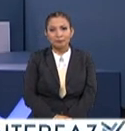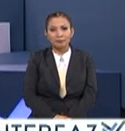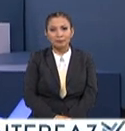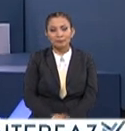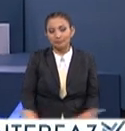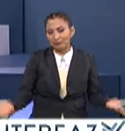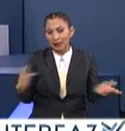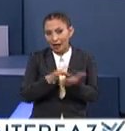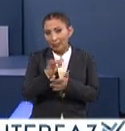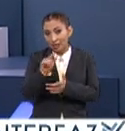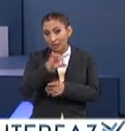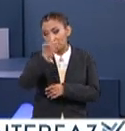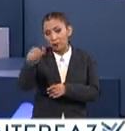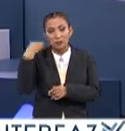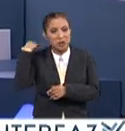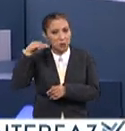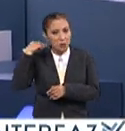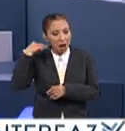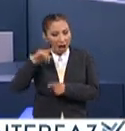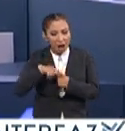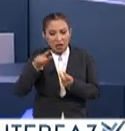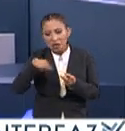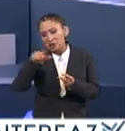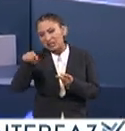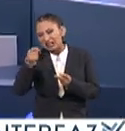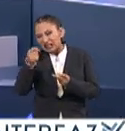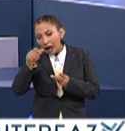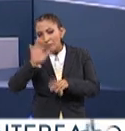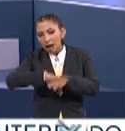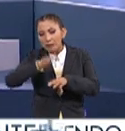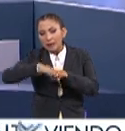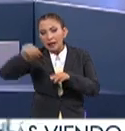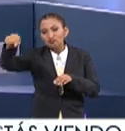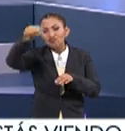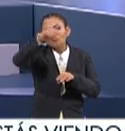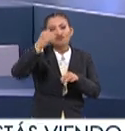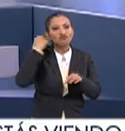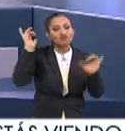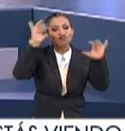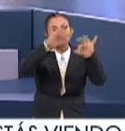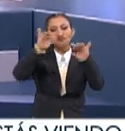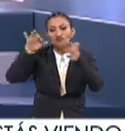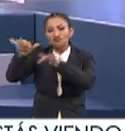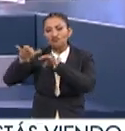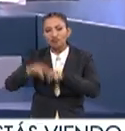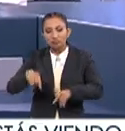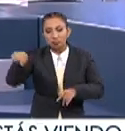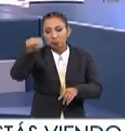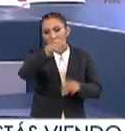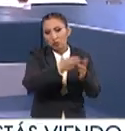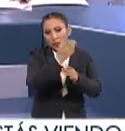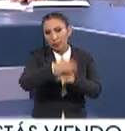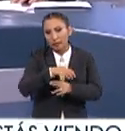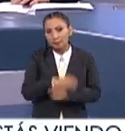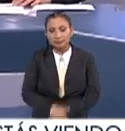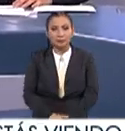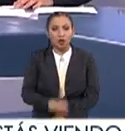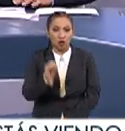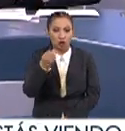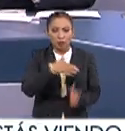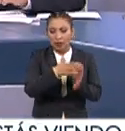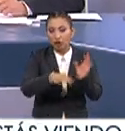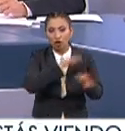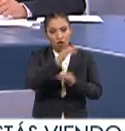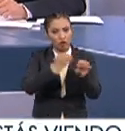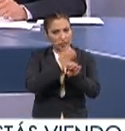Así es, Ana Cris, después sigue Michoacán y prácticamente casi cada día hay un foro distinto de aquí hasta el 29 de octubre. Así es, en